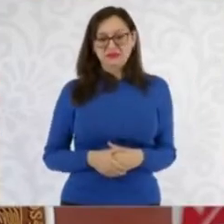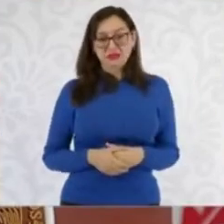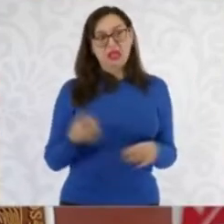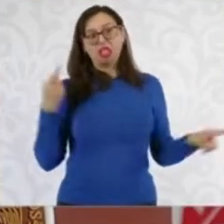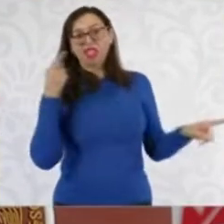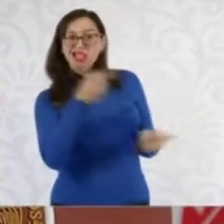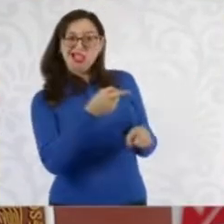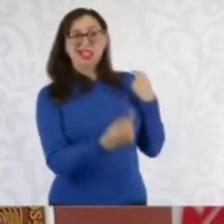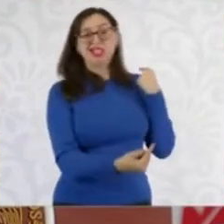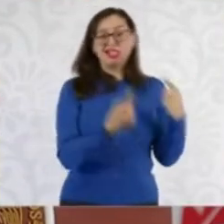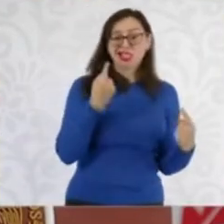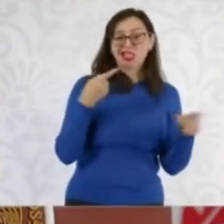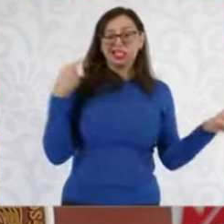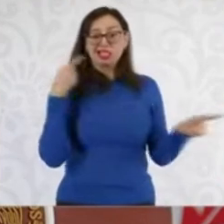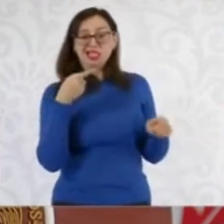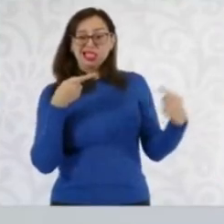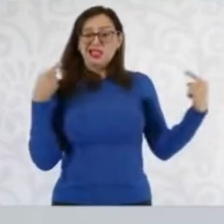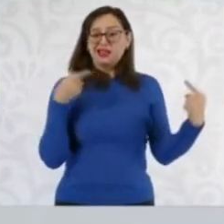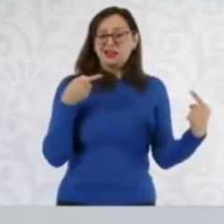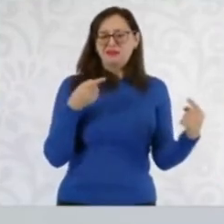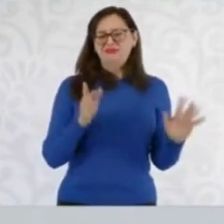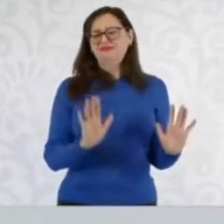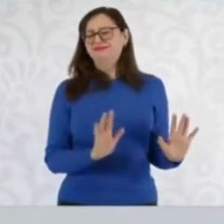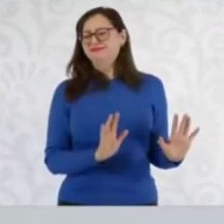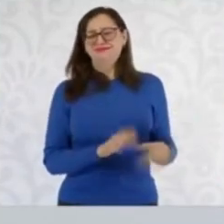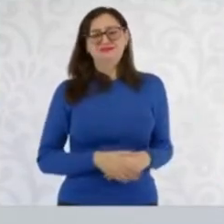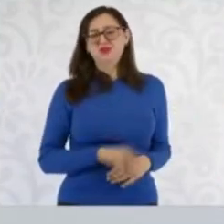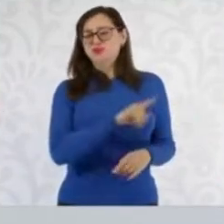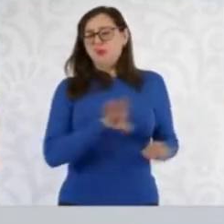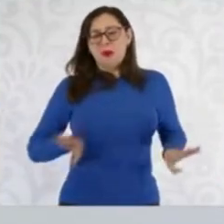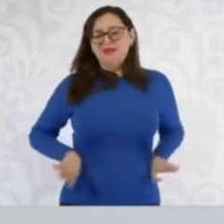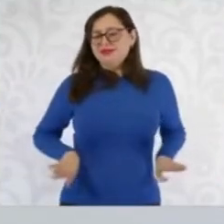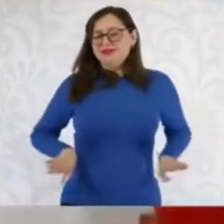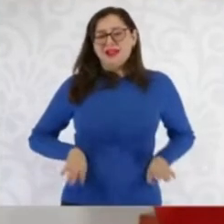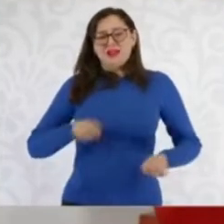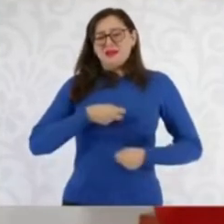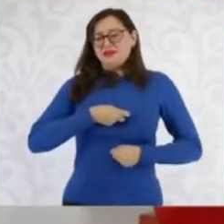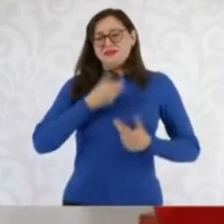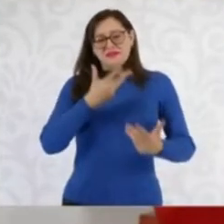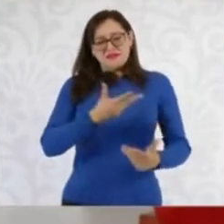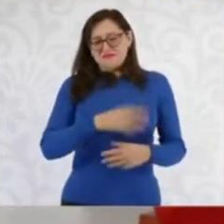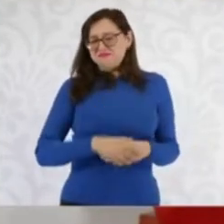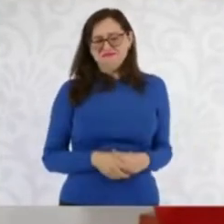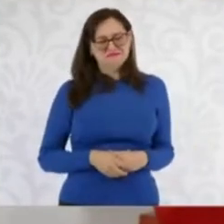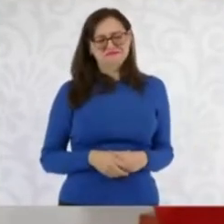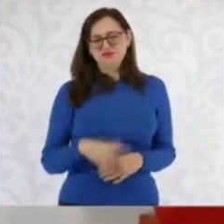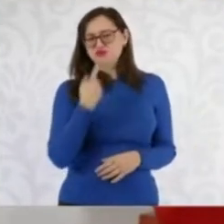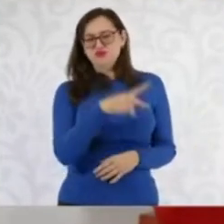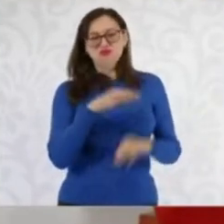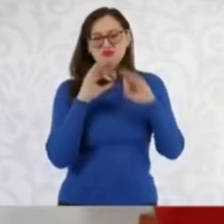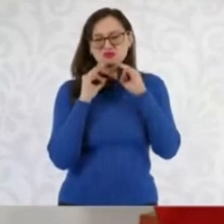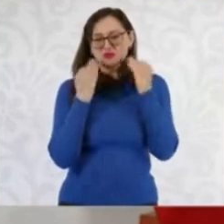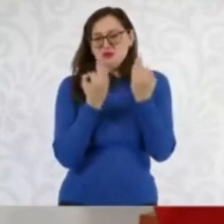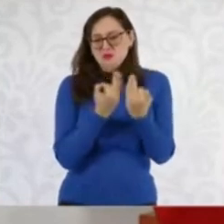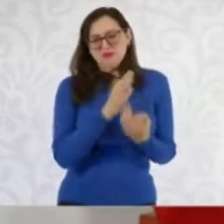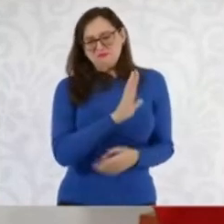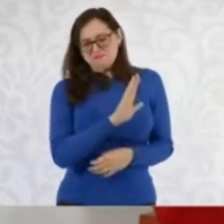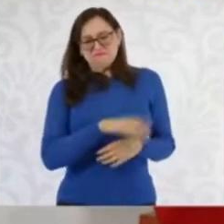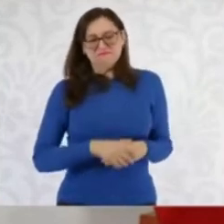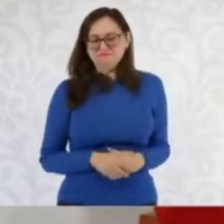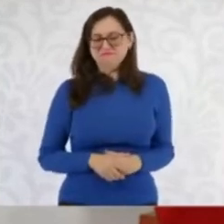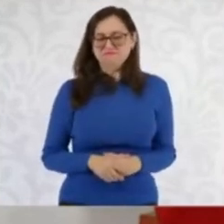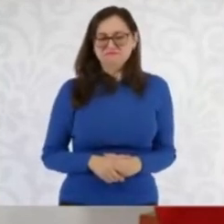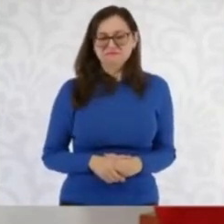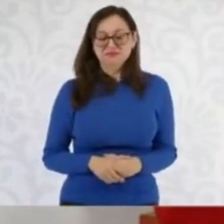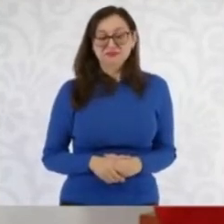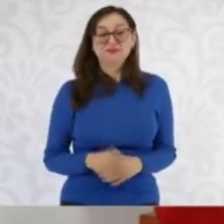a un debate. Él tiene su manera de comunicar esta forma, pero pueden tener la certeza las y